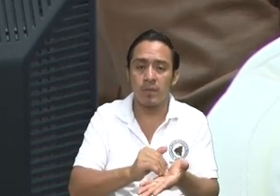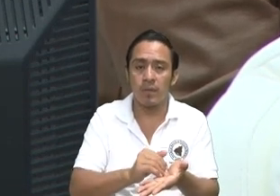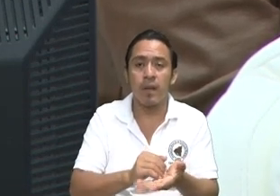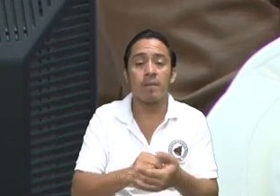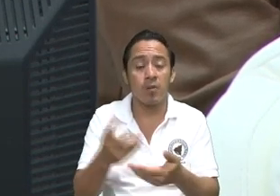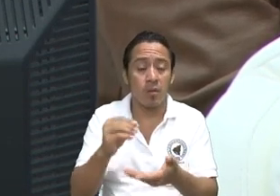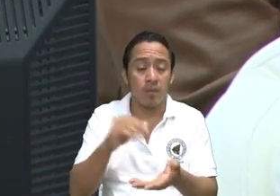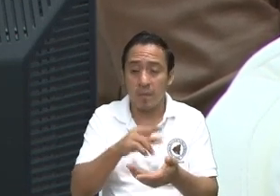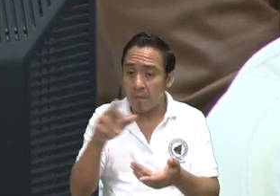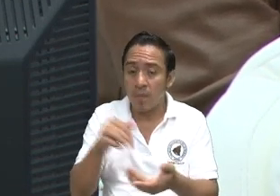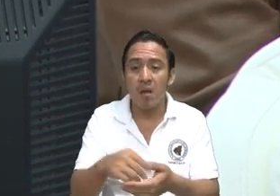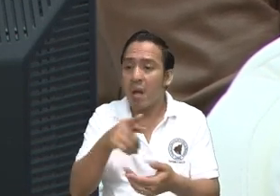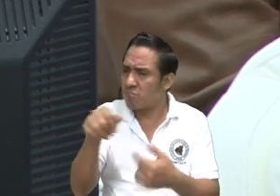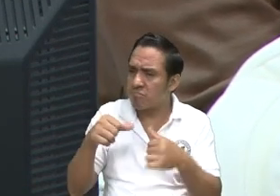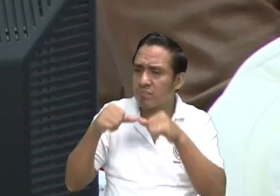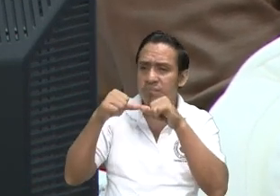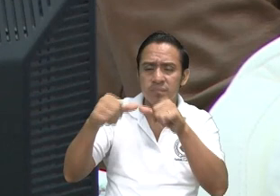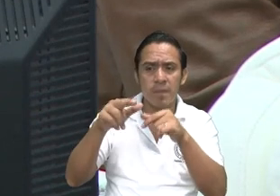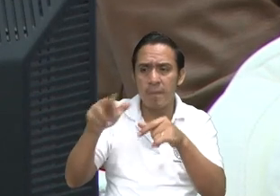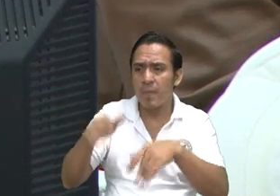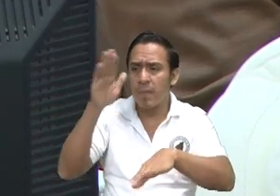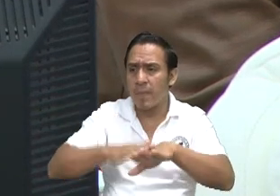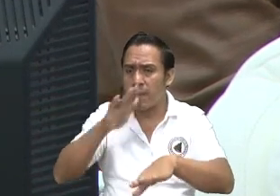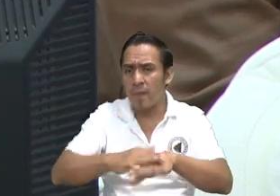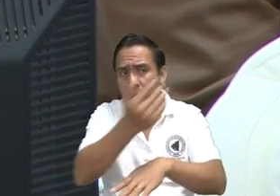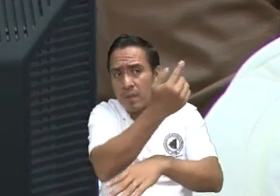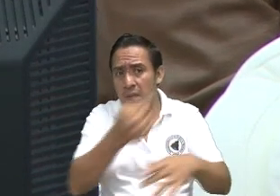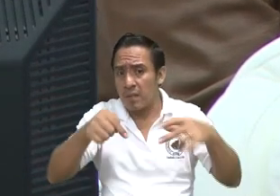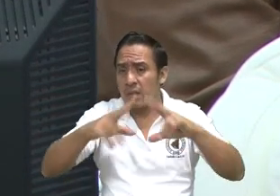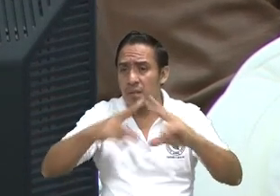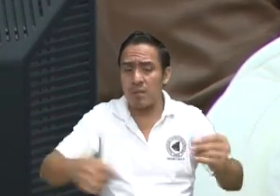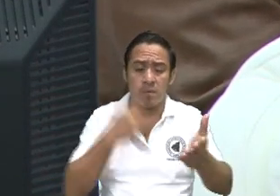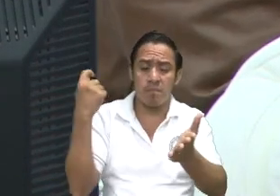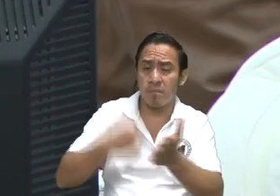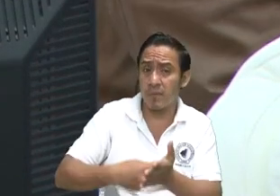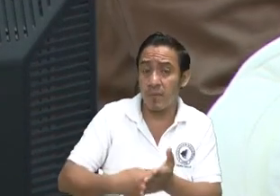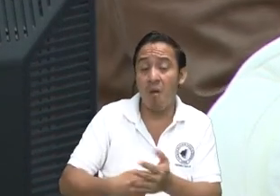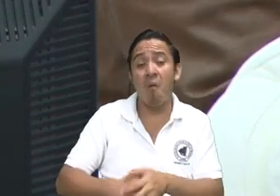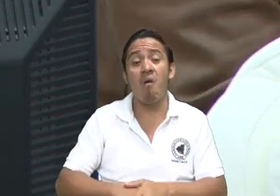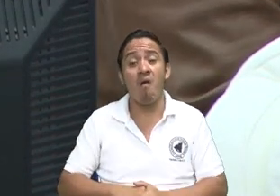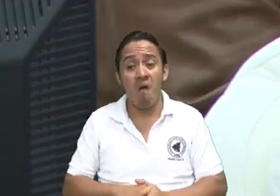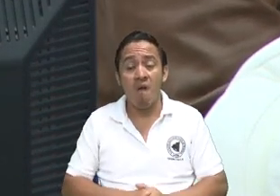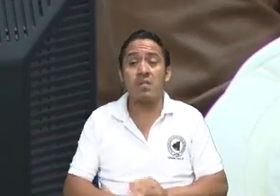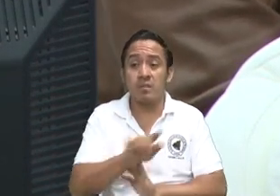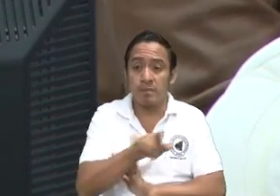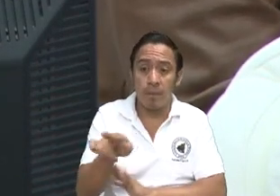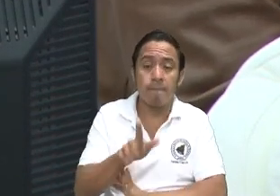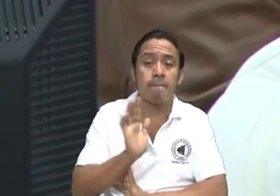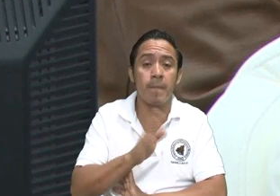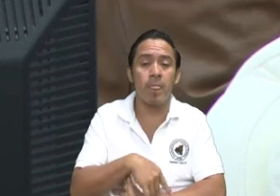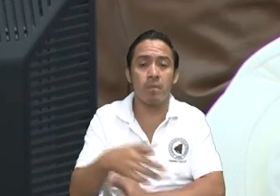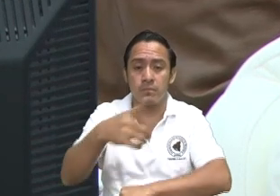embargo, siguieron conspirando y pidiendo sanciones para Nicaragua, y en medio de esas condiciones,